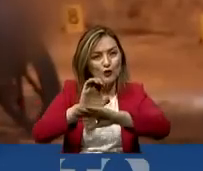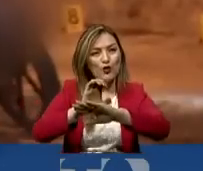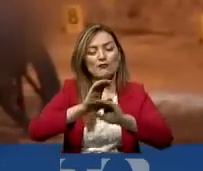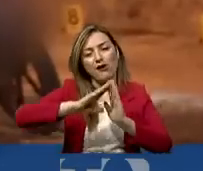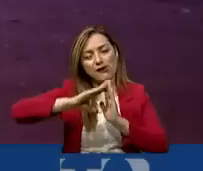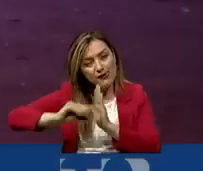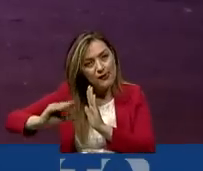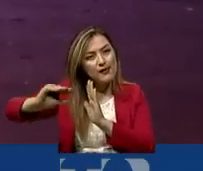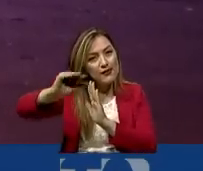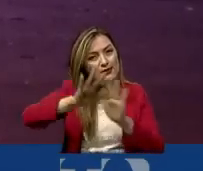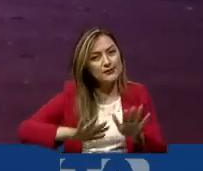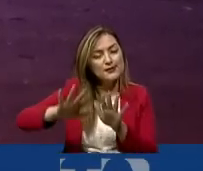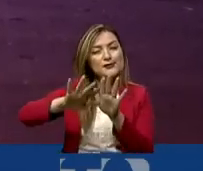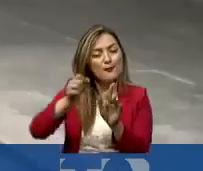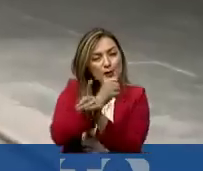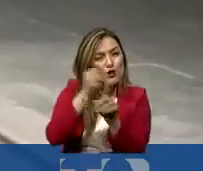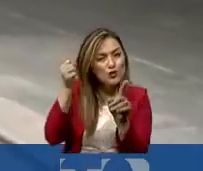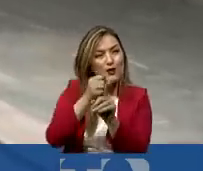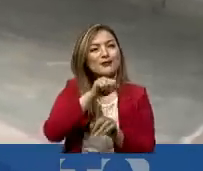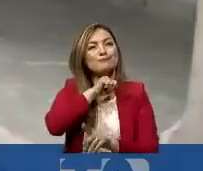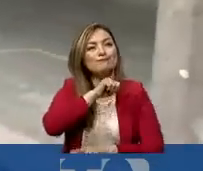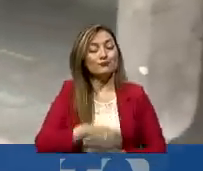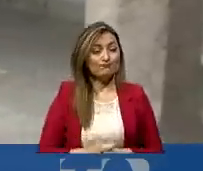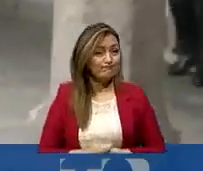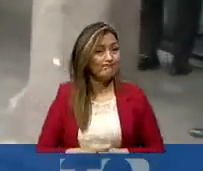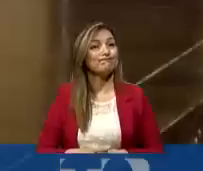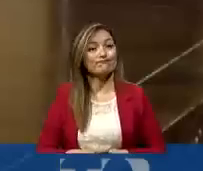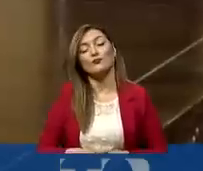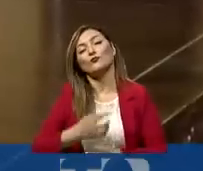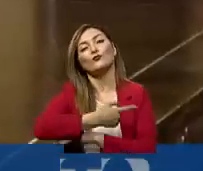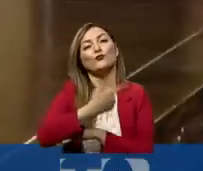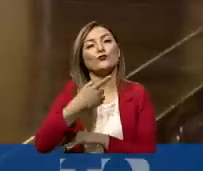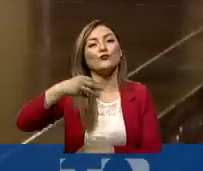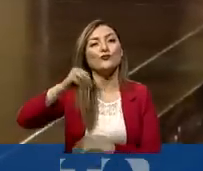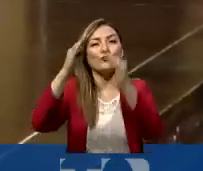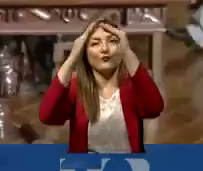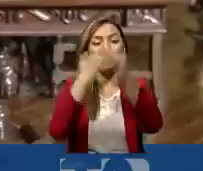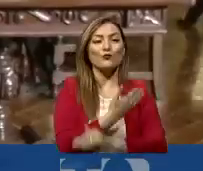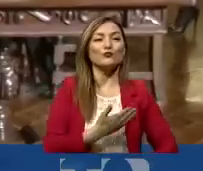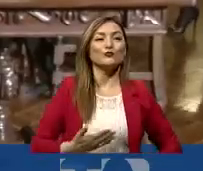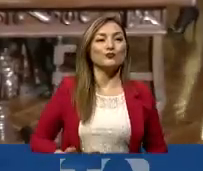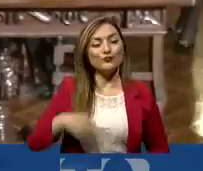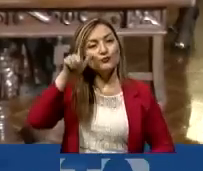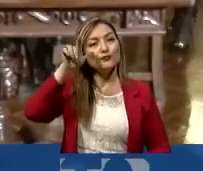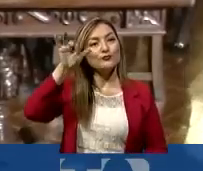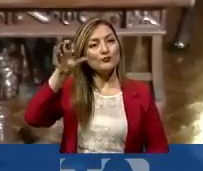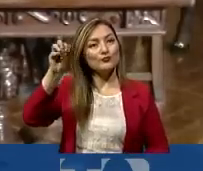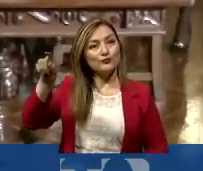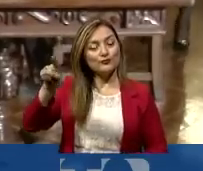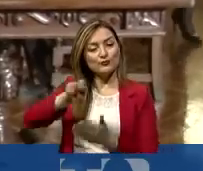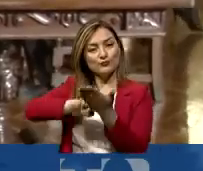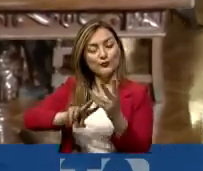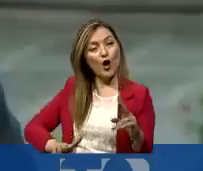delincuencia. Por ello, en una sesión extraordinaria este miércoles en el Palacio de Gobierno, la ANT tomó